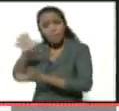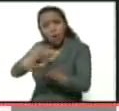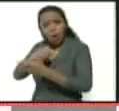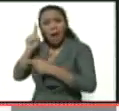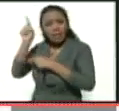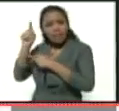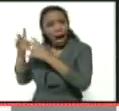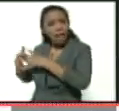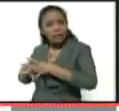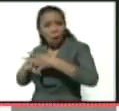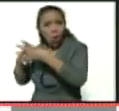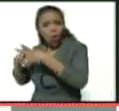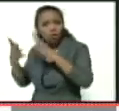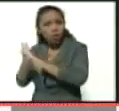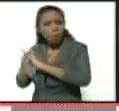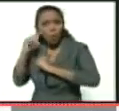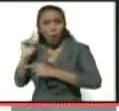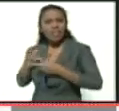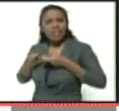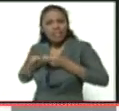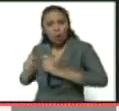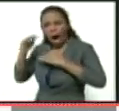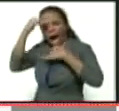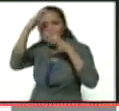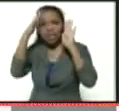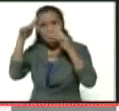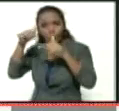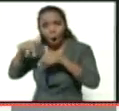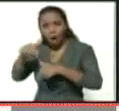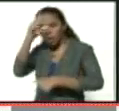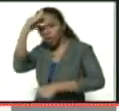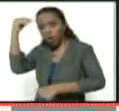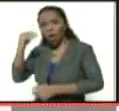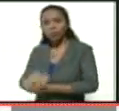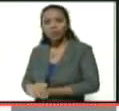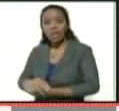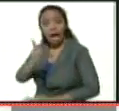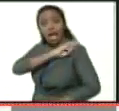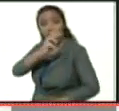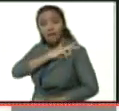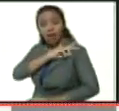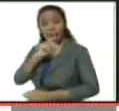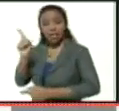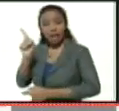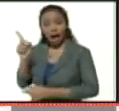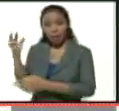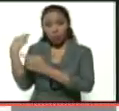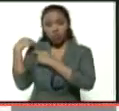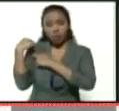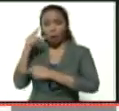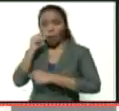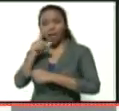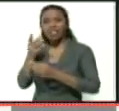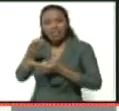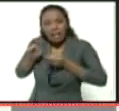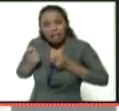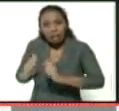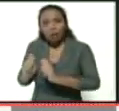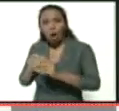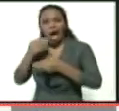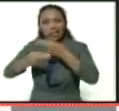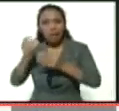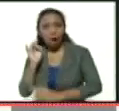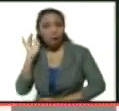Unidos. Porque él trató de desviar la atención hoy, Donald Trump y el jefe del Pentágono. Están tratando de desviar la atención,